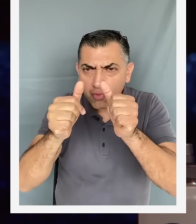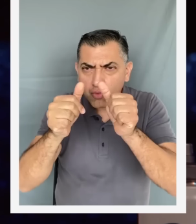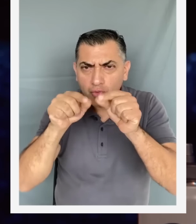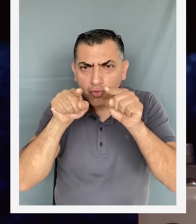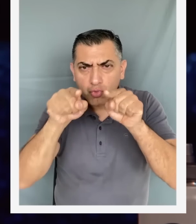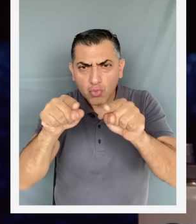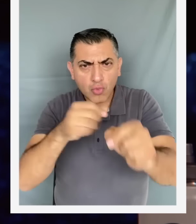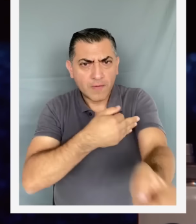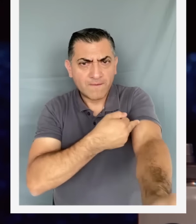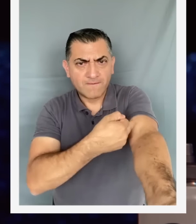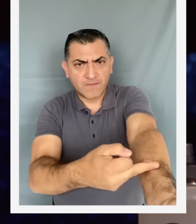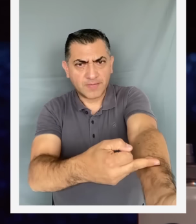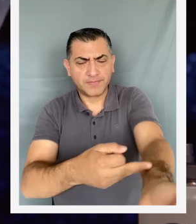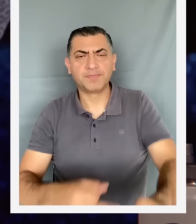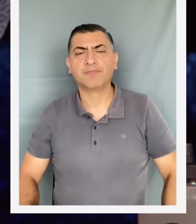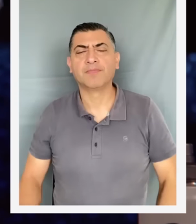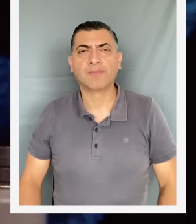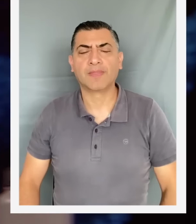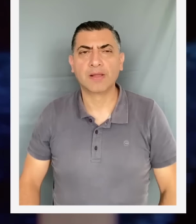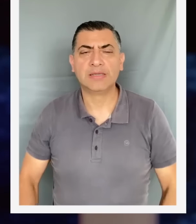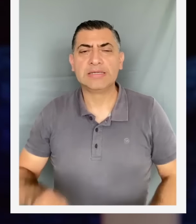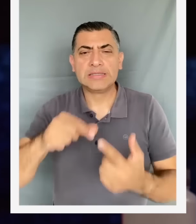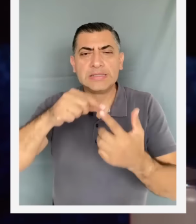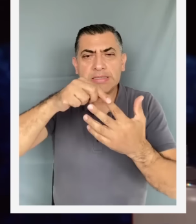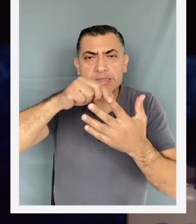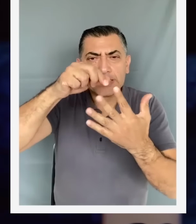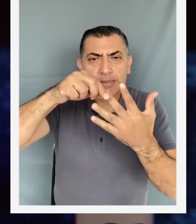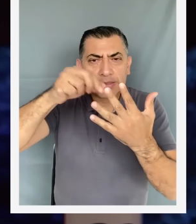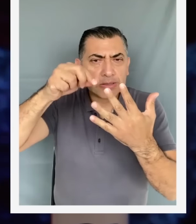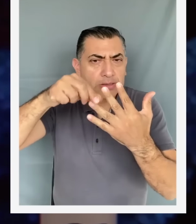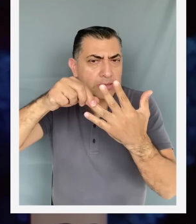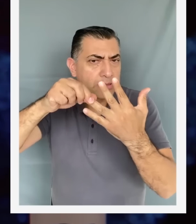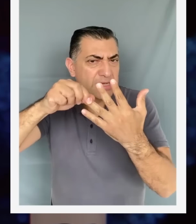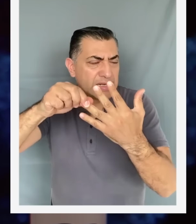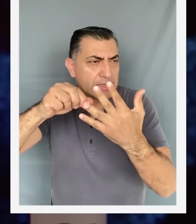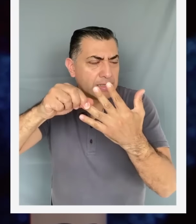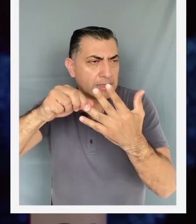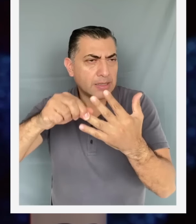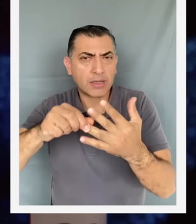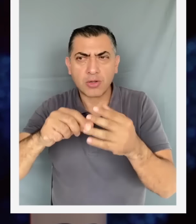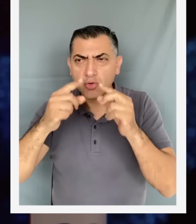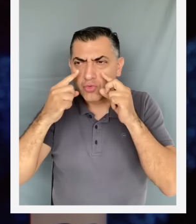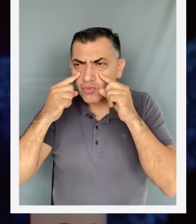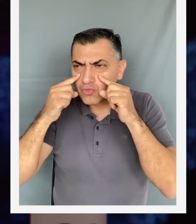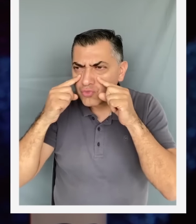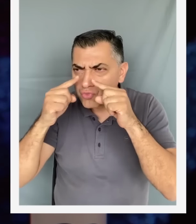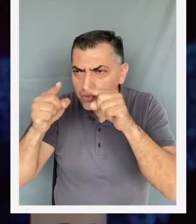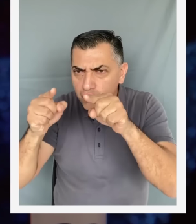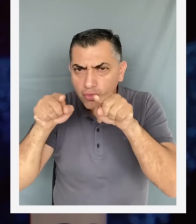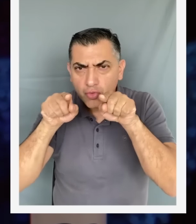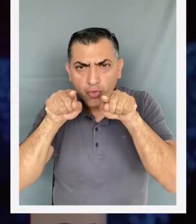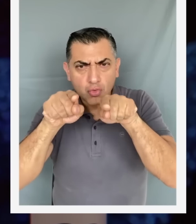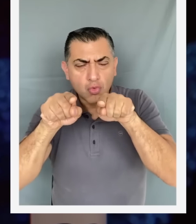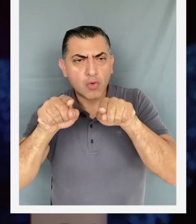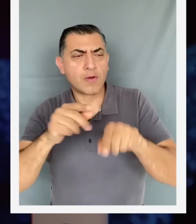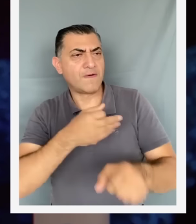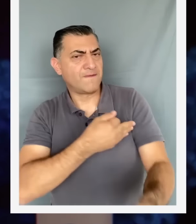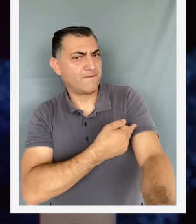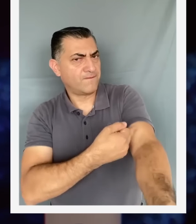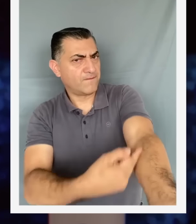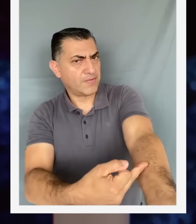saliendo aquí si es la primera vez que estás con nosotros cuando salgas del lado izquierdo vas a encontrar en la pared nuestros valores